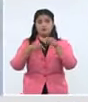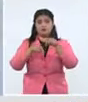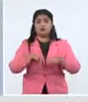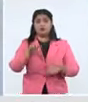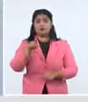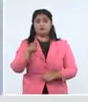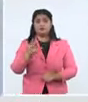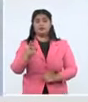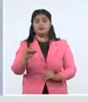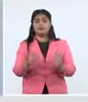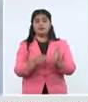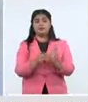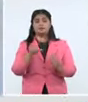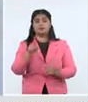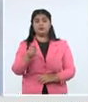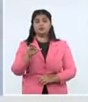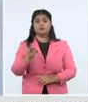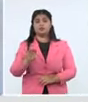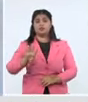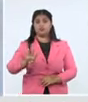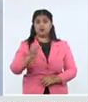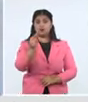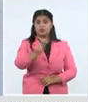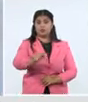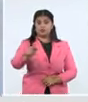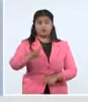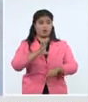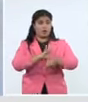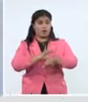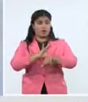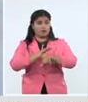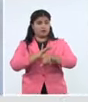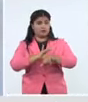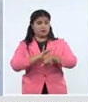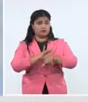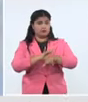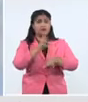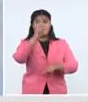17.174 pacientes ingresados, personas